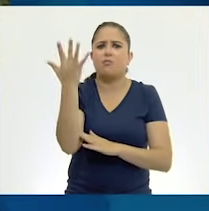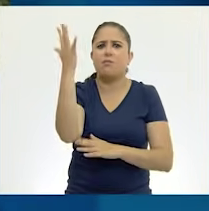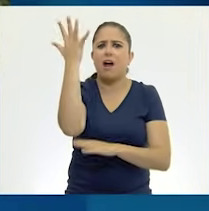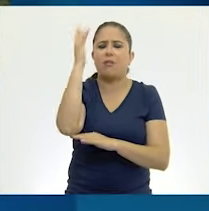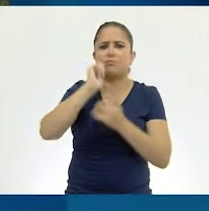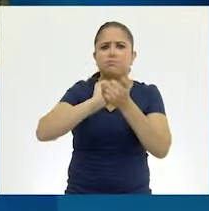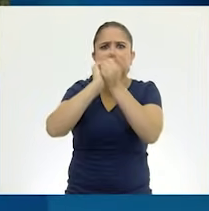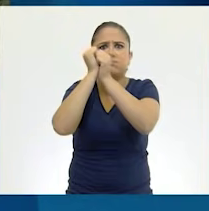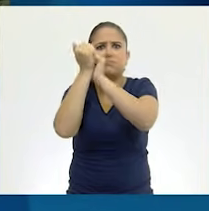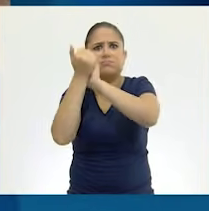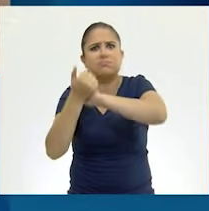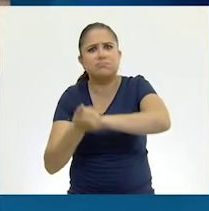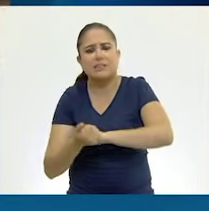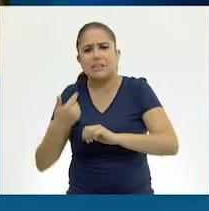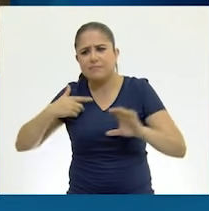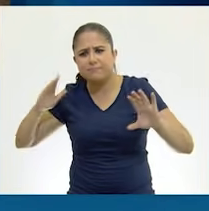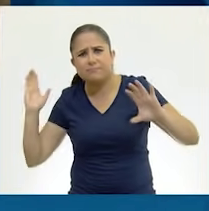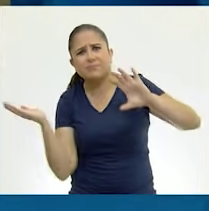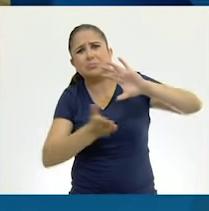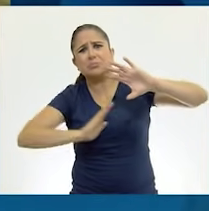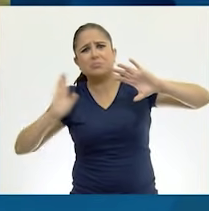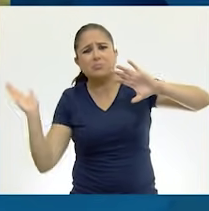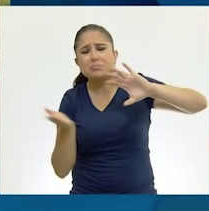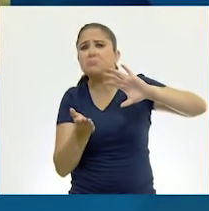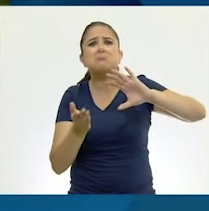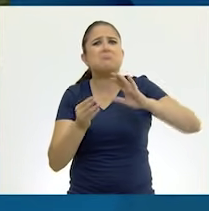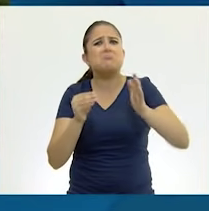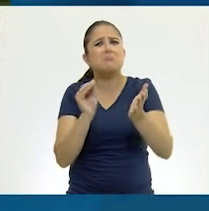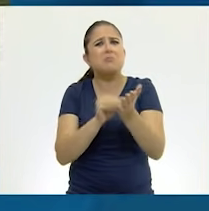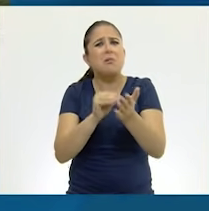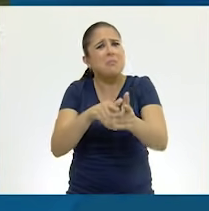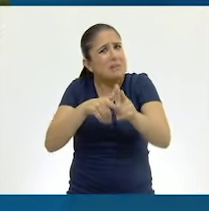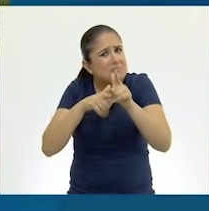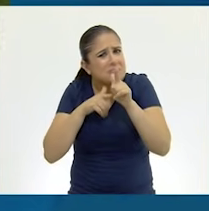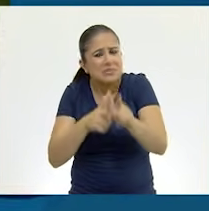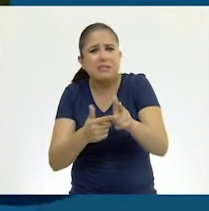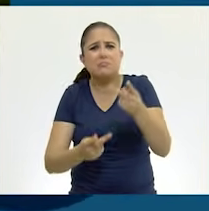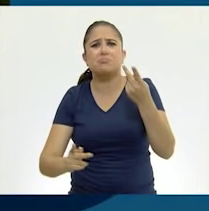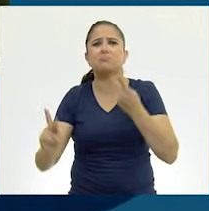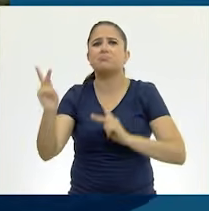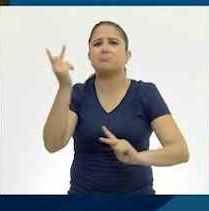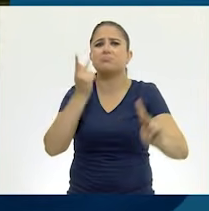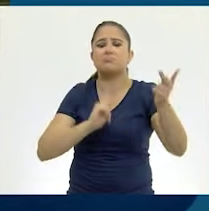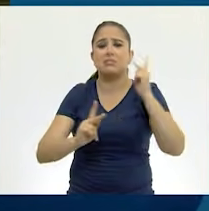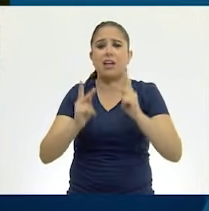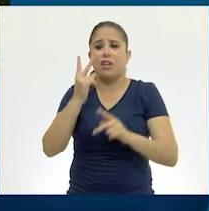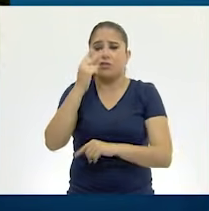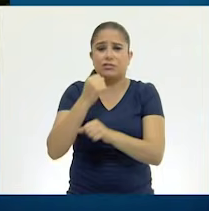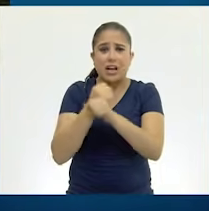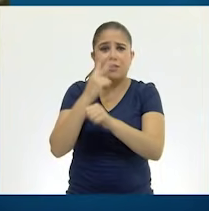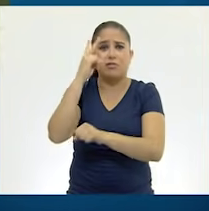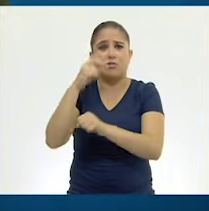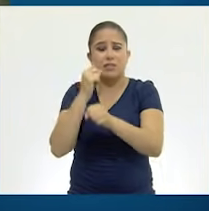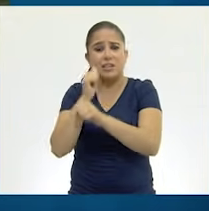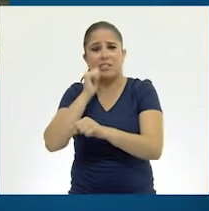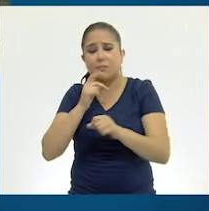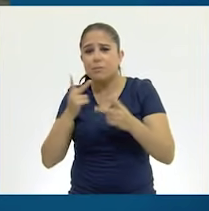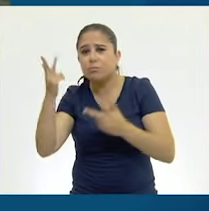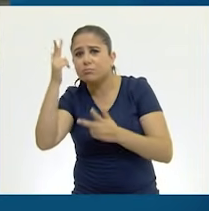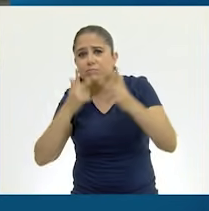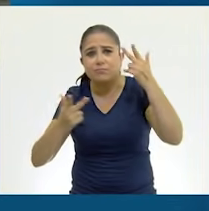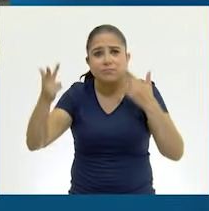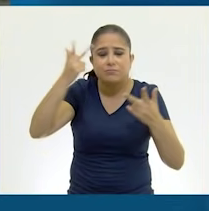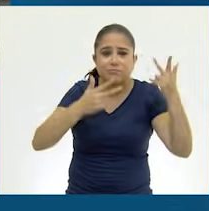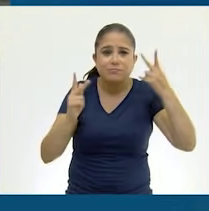más que los cortamos, siguen creciendo. Cada 2 años les cortamos las ramas y las usamos de